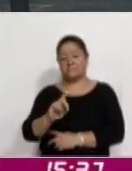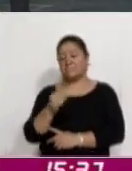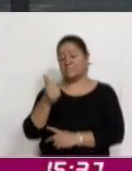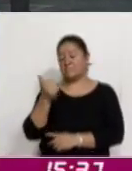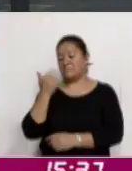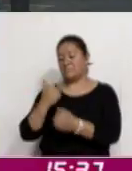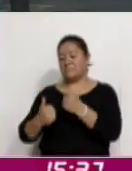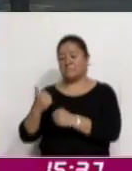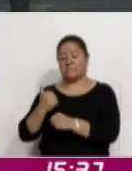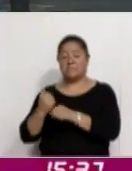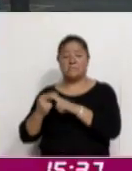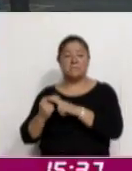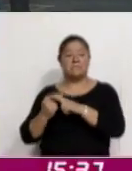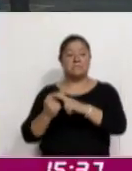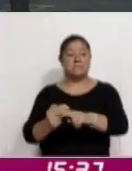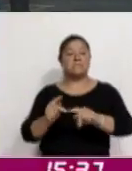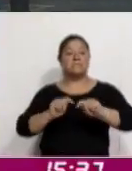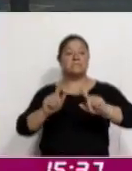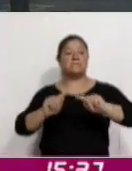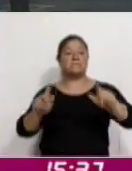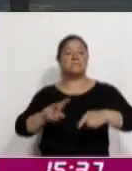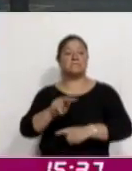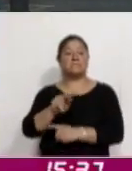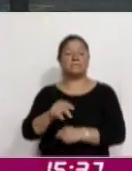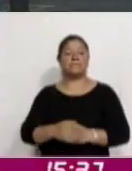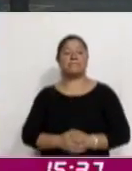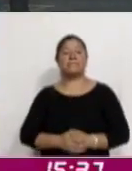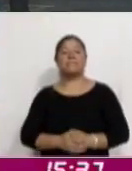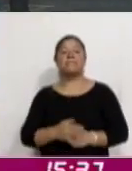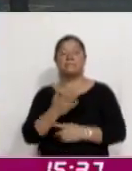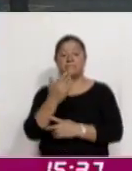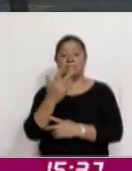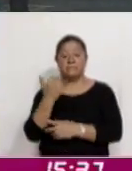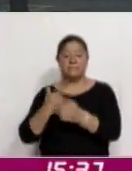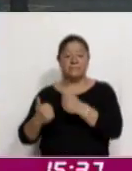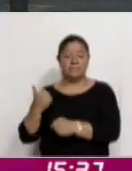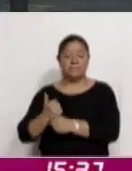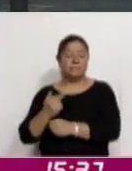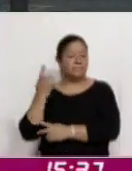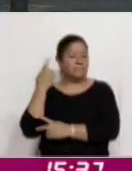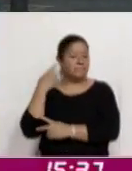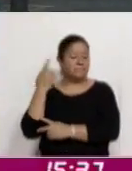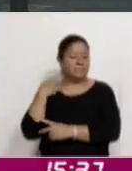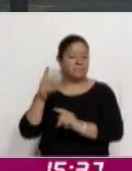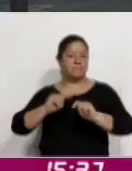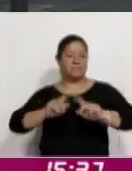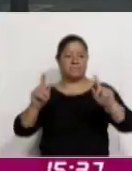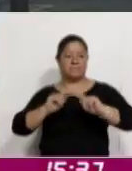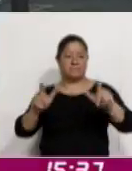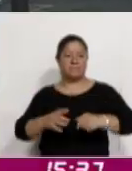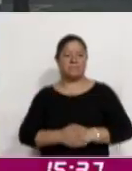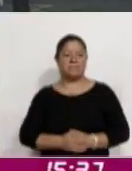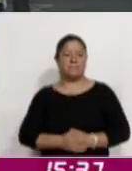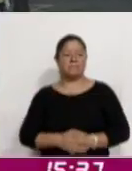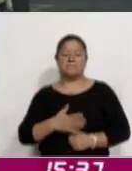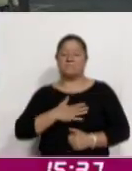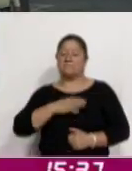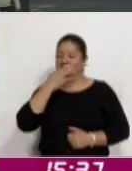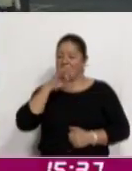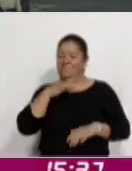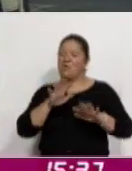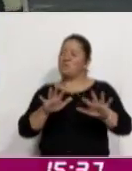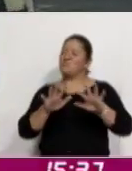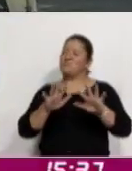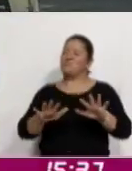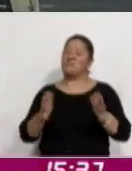años de Tlaxcala Televisión y 50 de Radio Tlaxcala. Nos encontramos de manteles largos y estamos